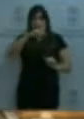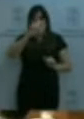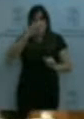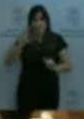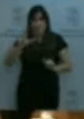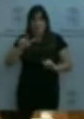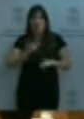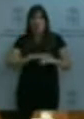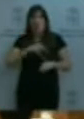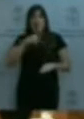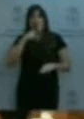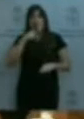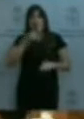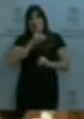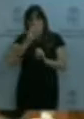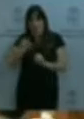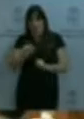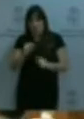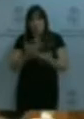Popular.